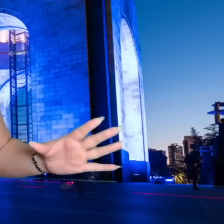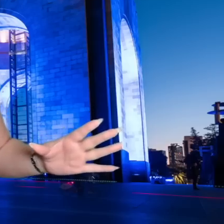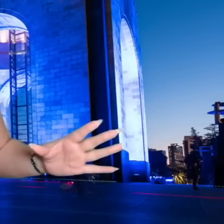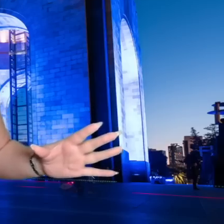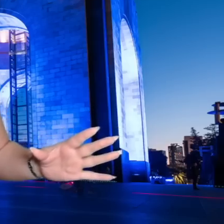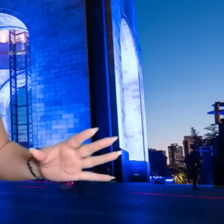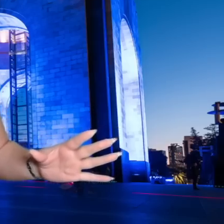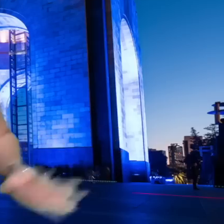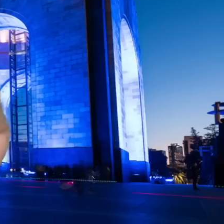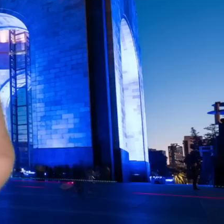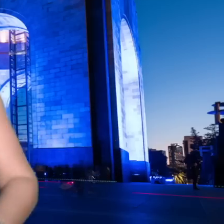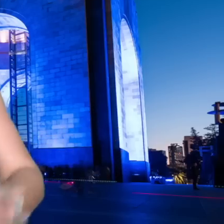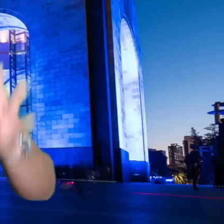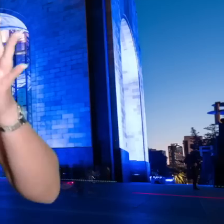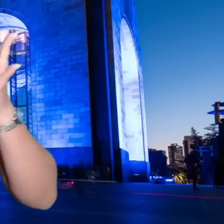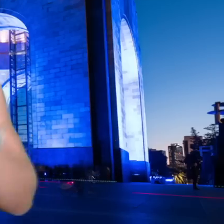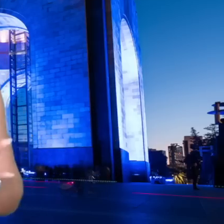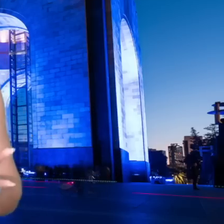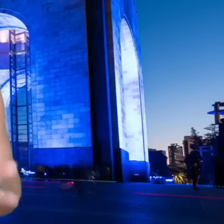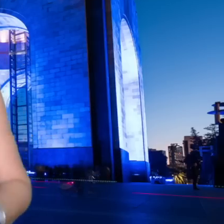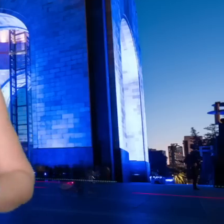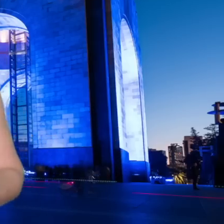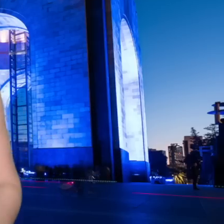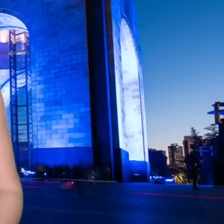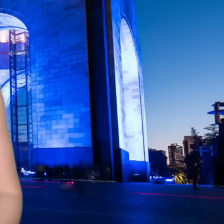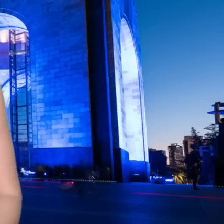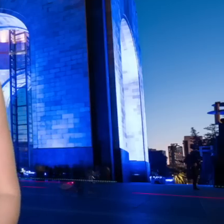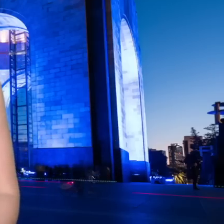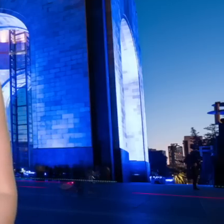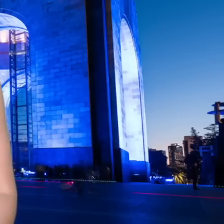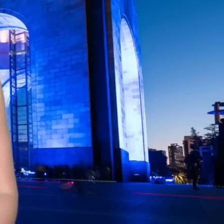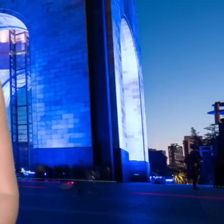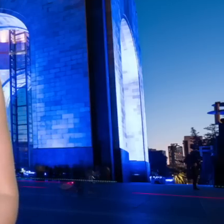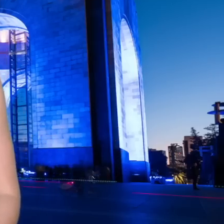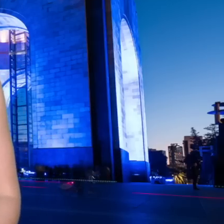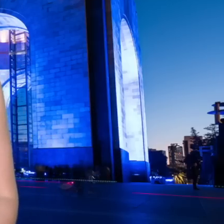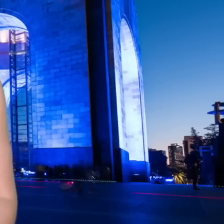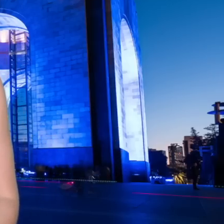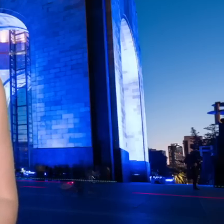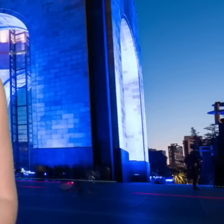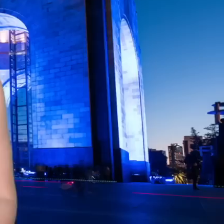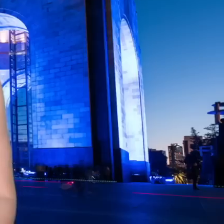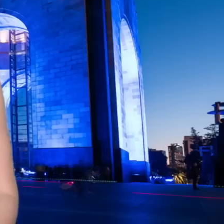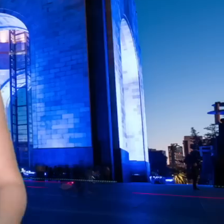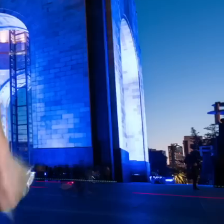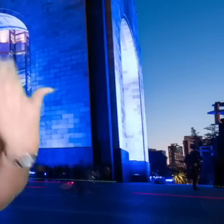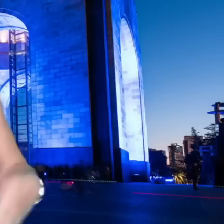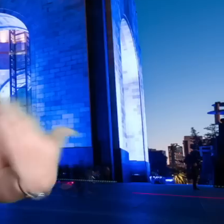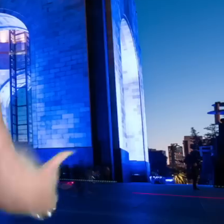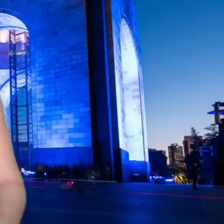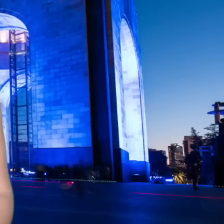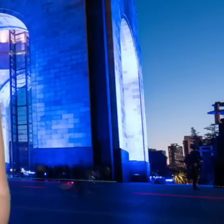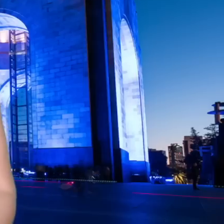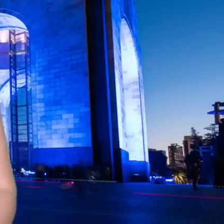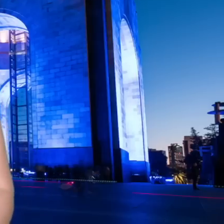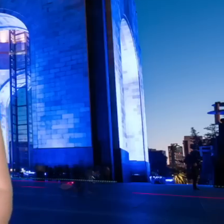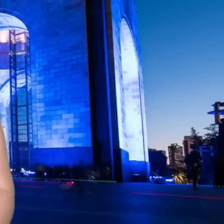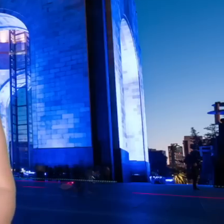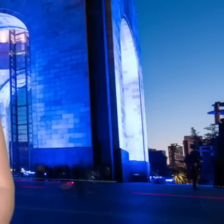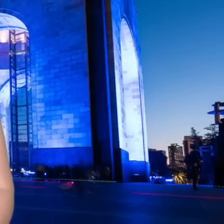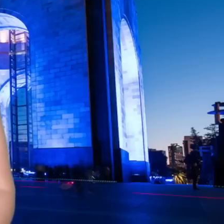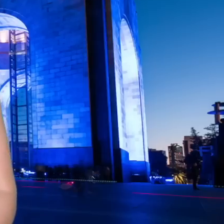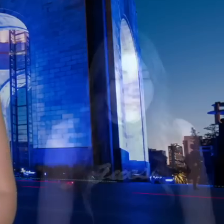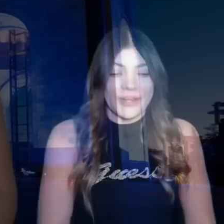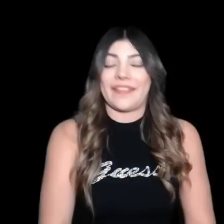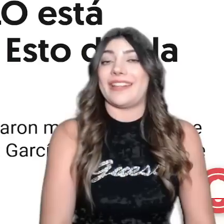Querida familia, la cosa se está poniendo buenísima. La verdad es que hasta el abogado salió embarrado. Va a tener que pagar caro